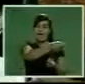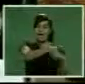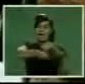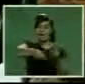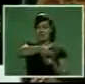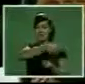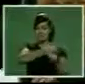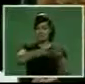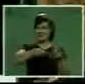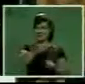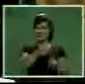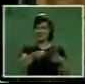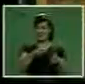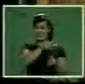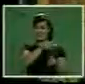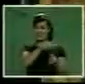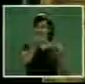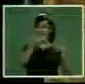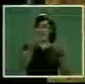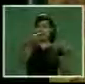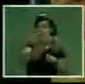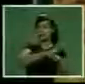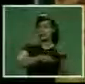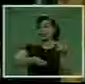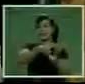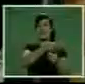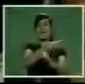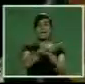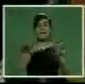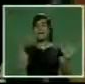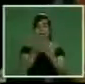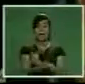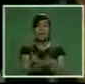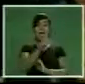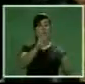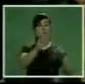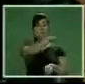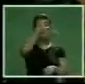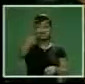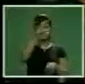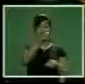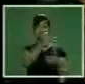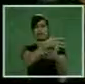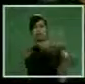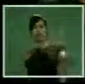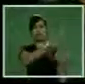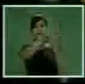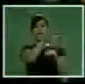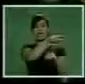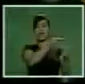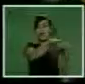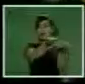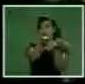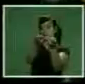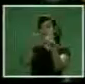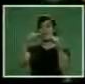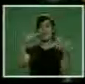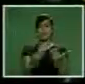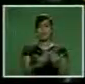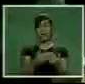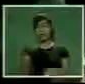Con sectores de las clases medias, sobre todo en los países desarrollados, que les ha permitido ir controlando el mundo, ¿no? Y entonces a